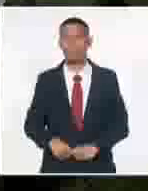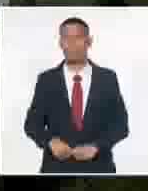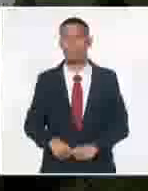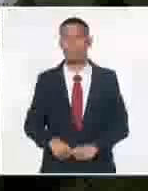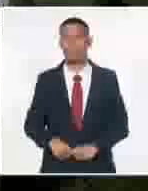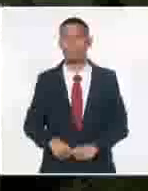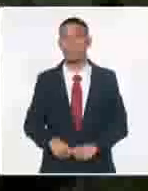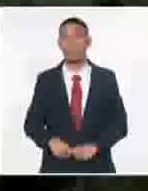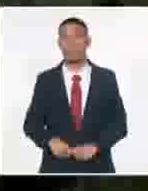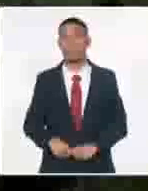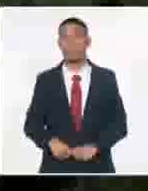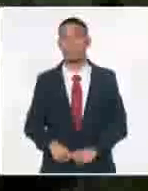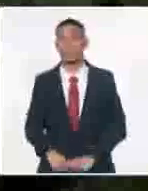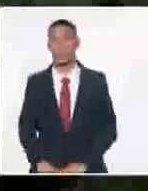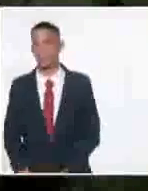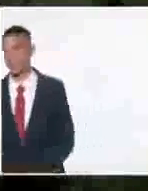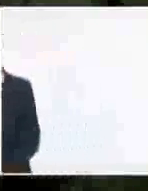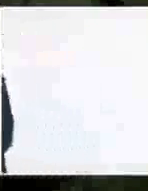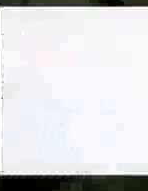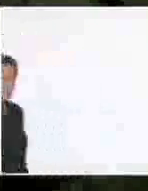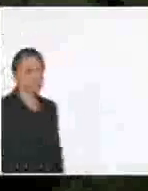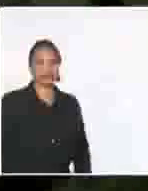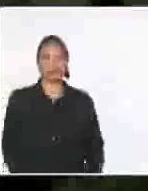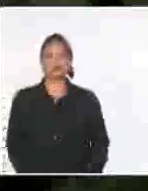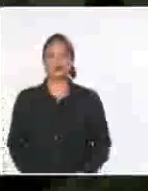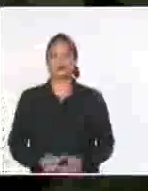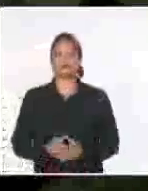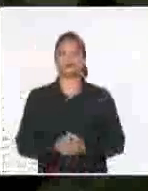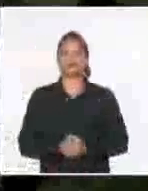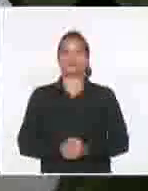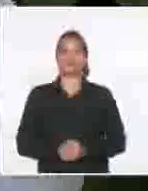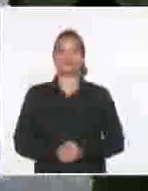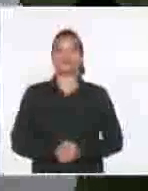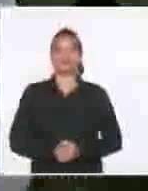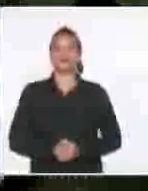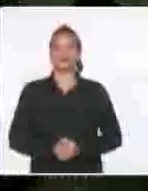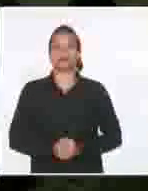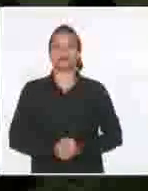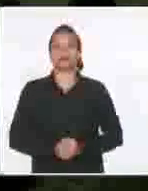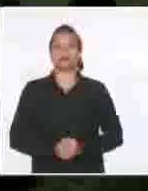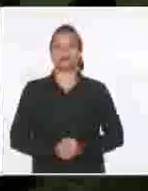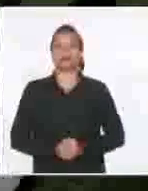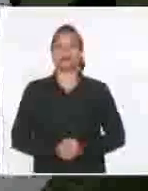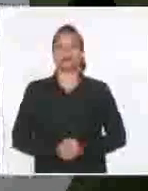Adelante, por favor. Nombre y verifíqueme.